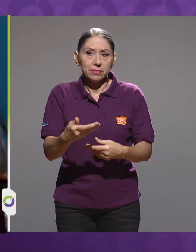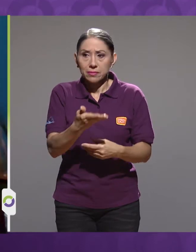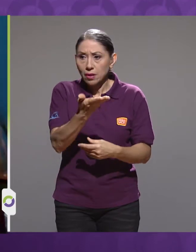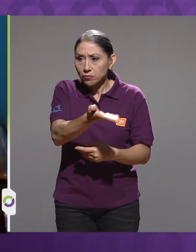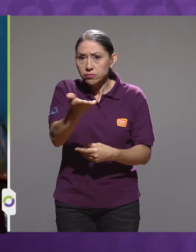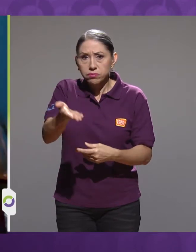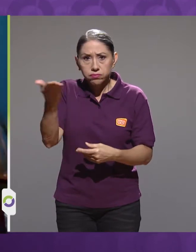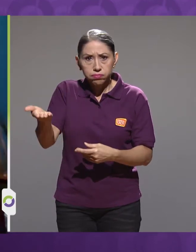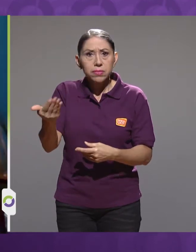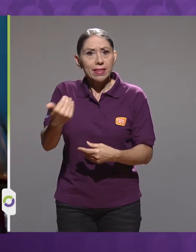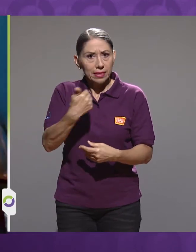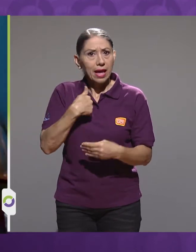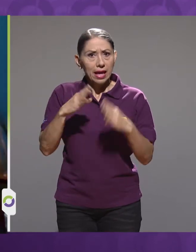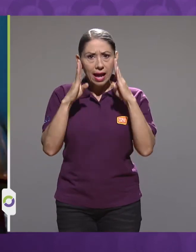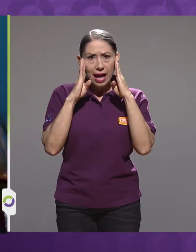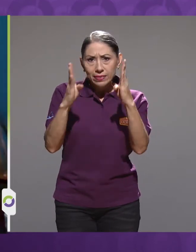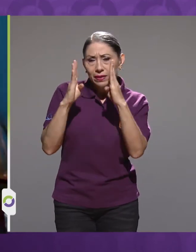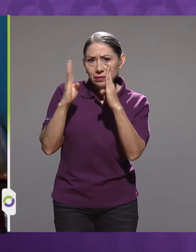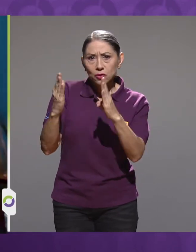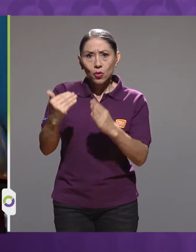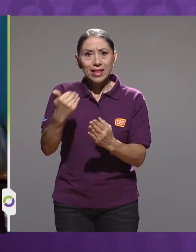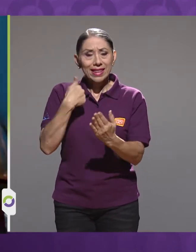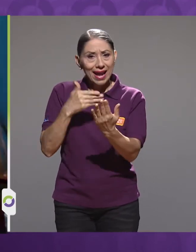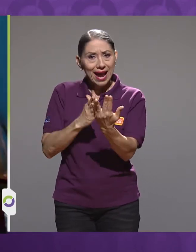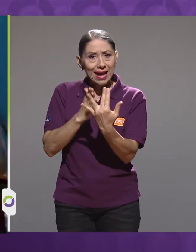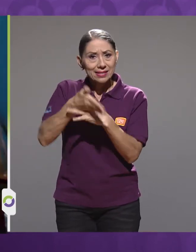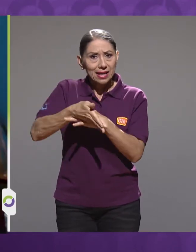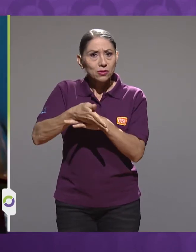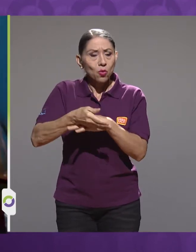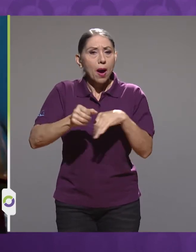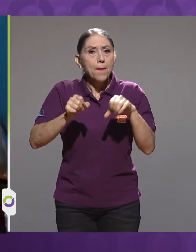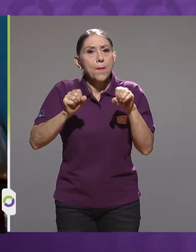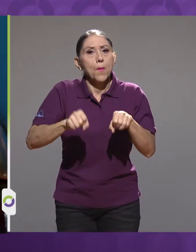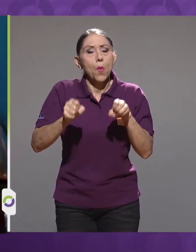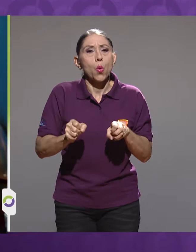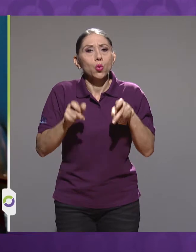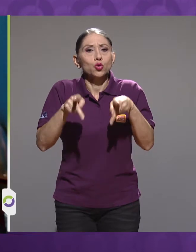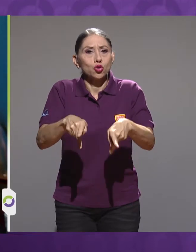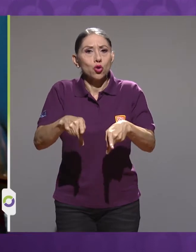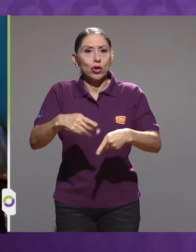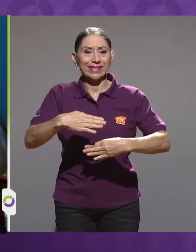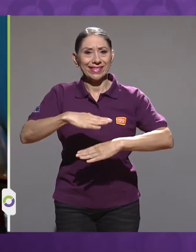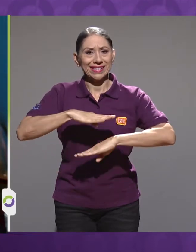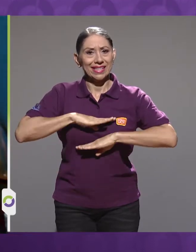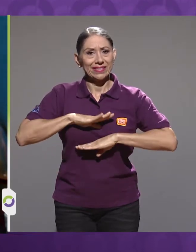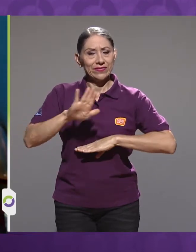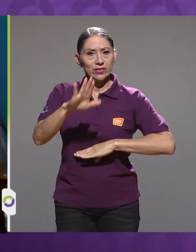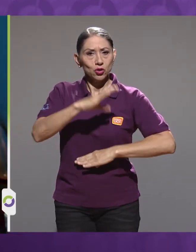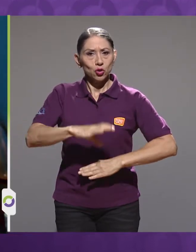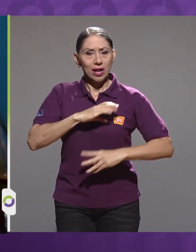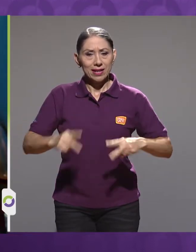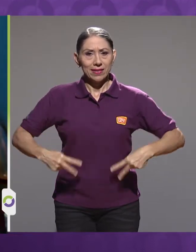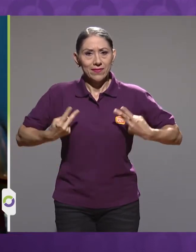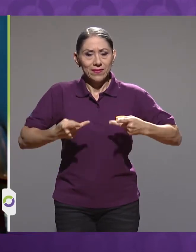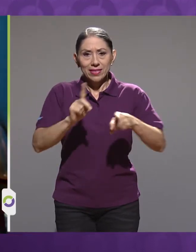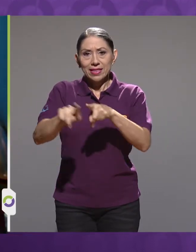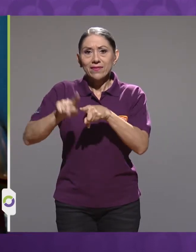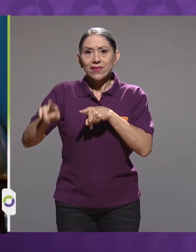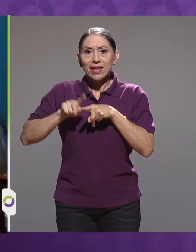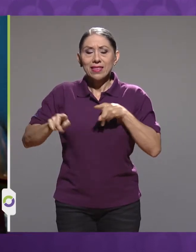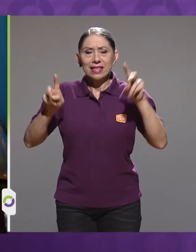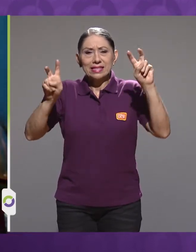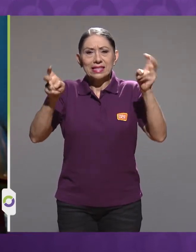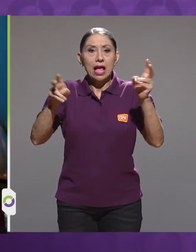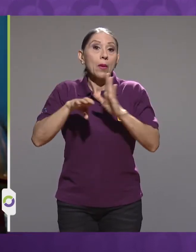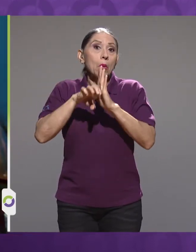digamos, la atención o el acceso a las posibilidades para satisfacer su calidad de vida en diferentes